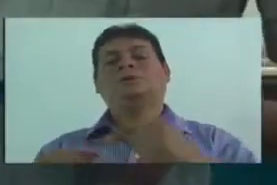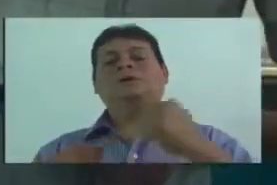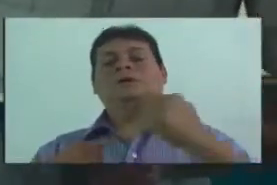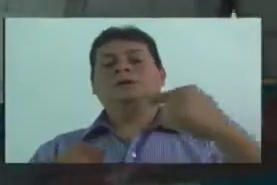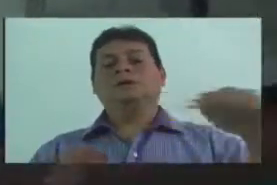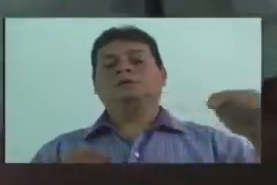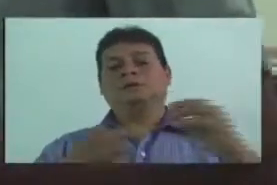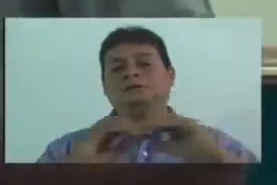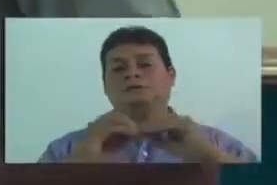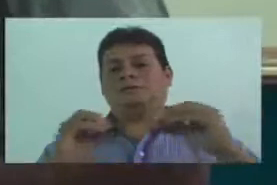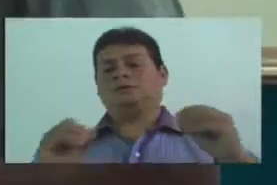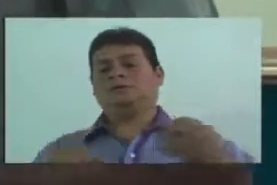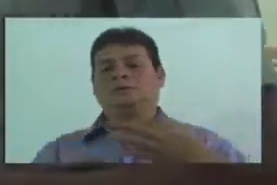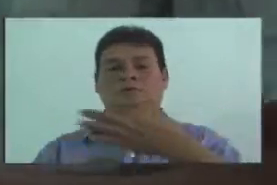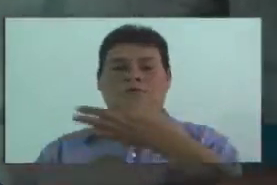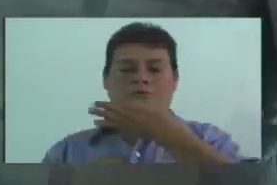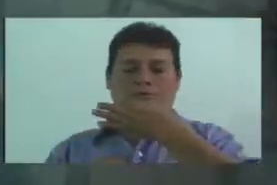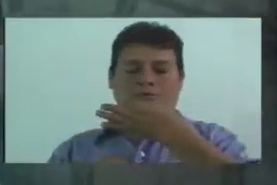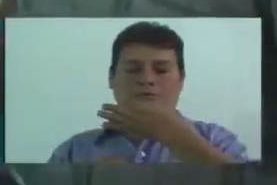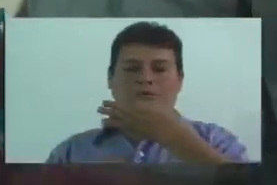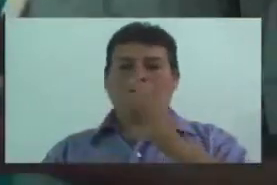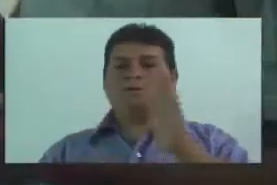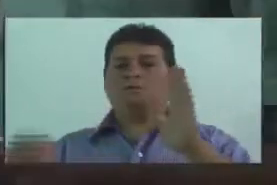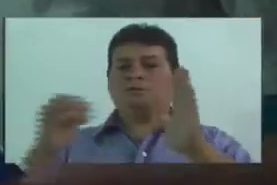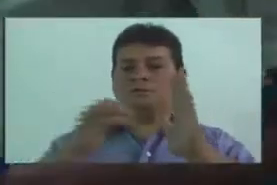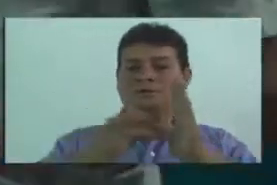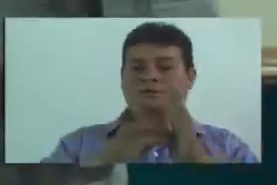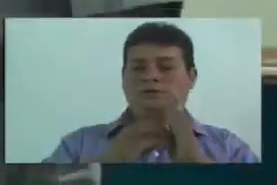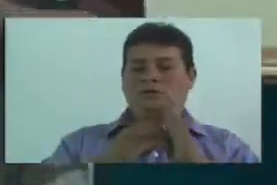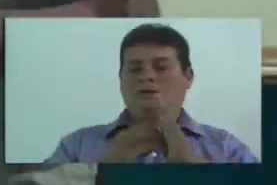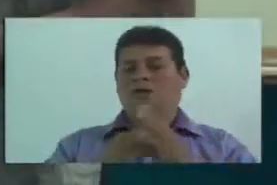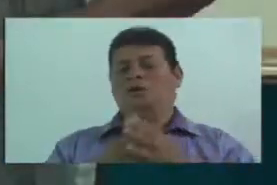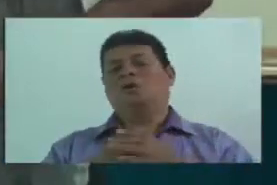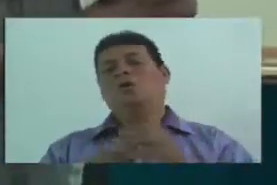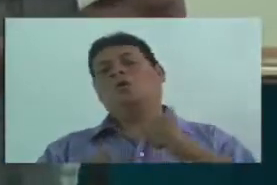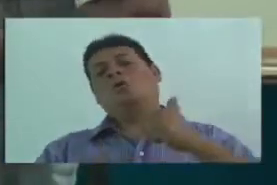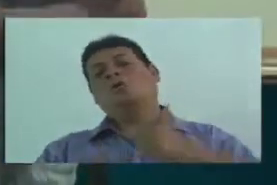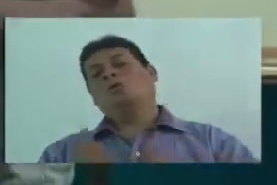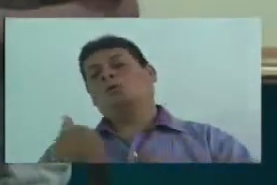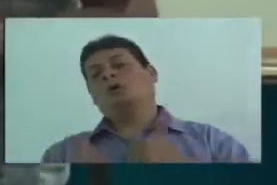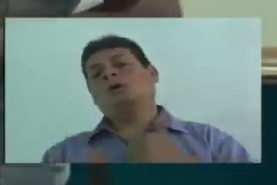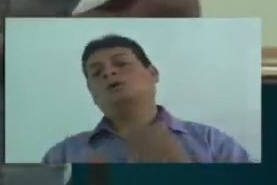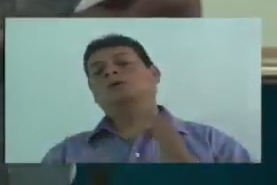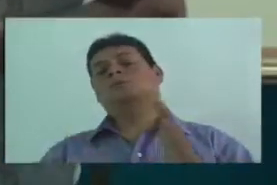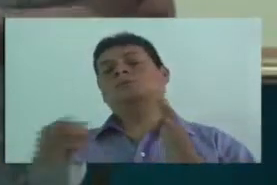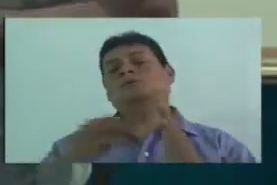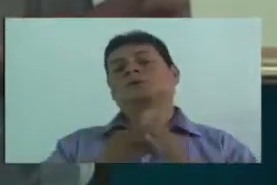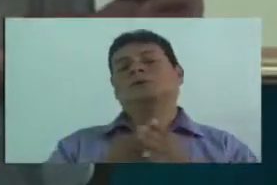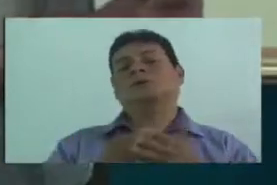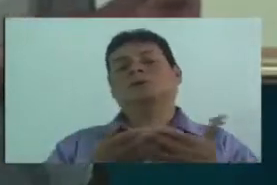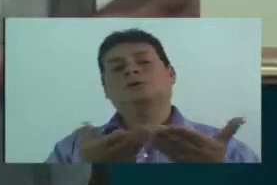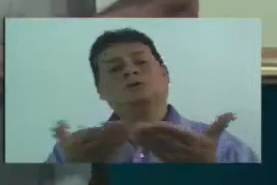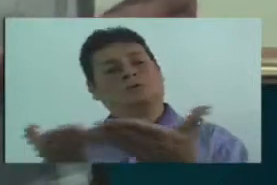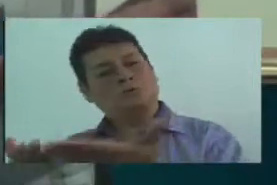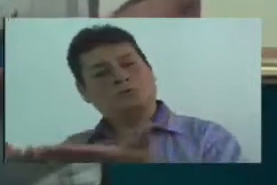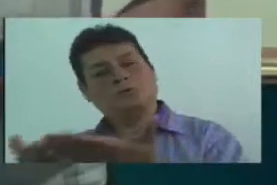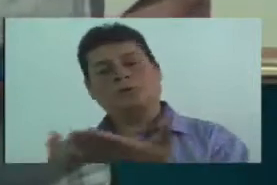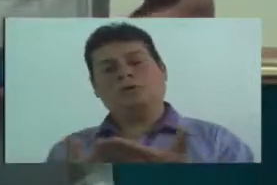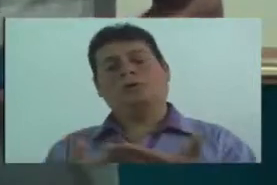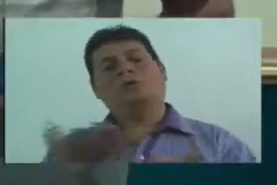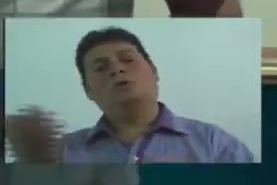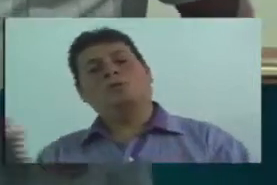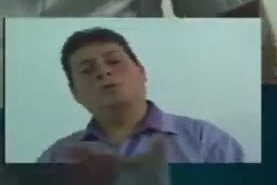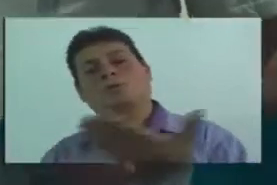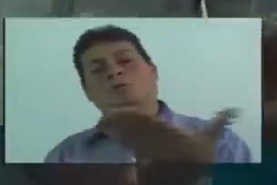vemos ahí en los ejemplos. Cuando utilizan los signos, vemos, dice, ¿cuáles son tus necesidades? Y están